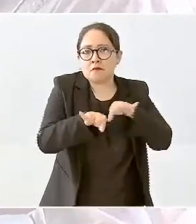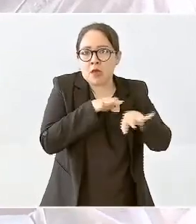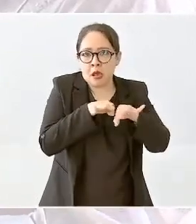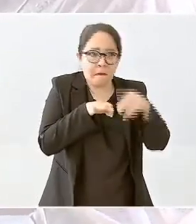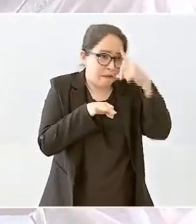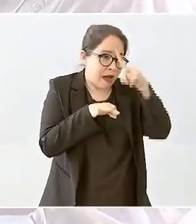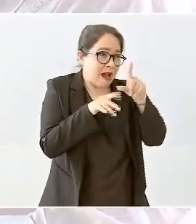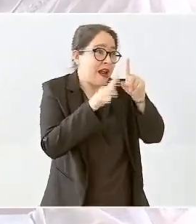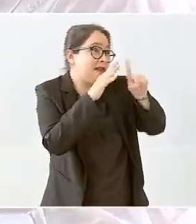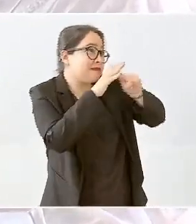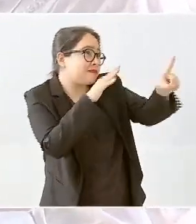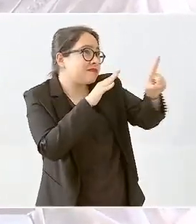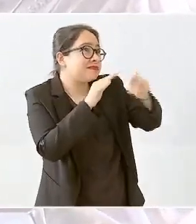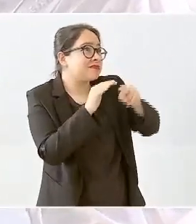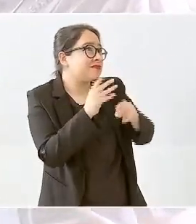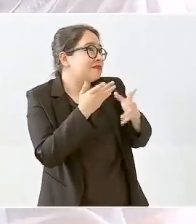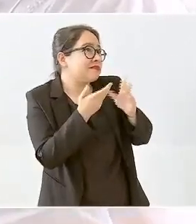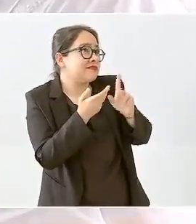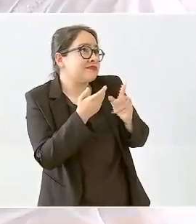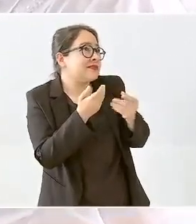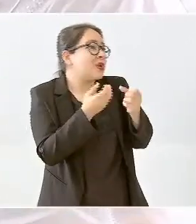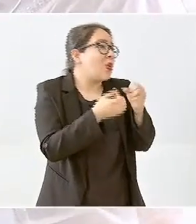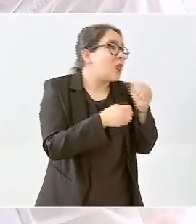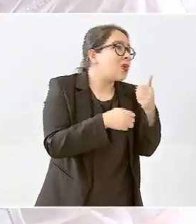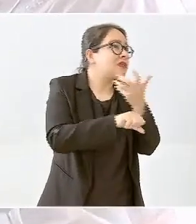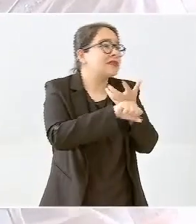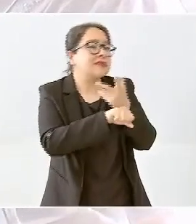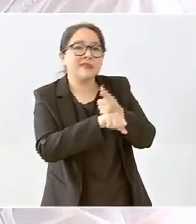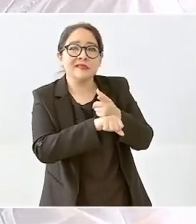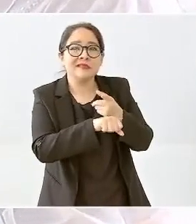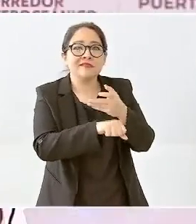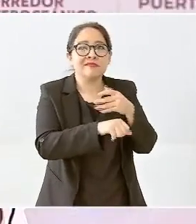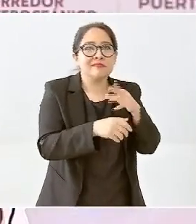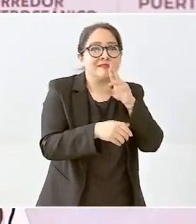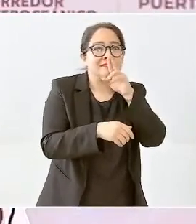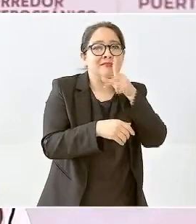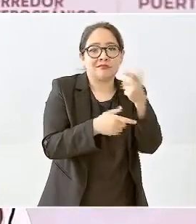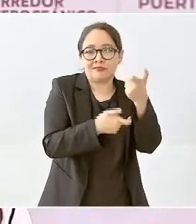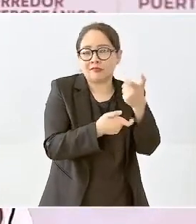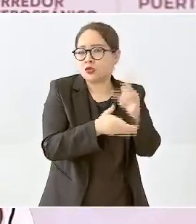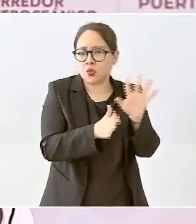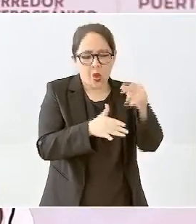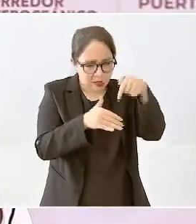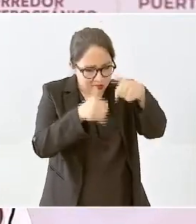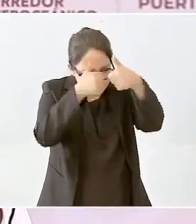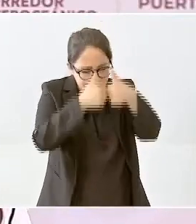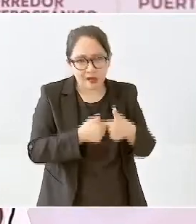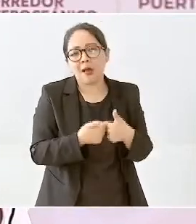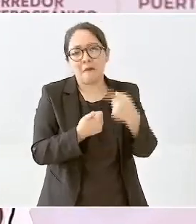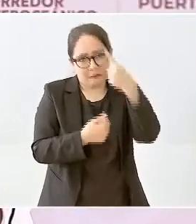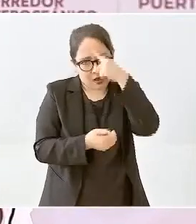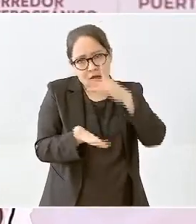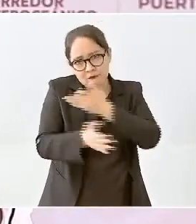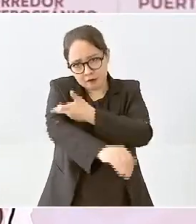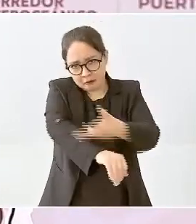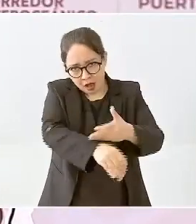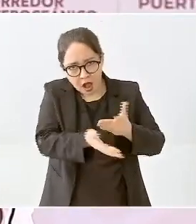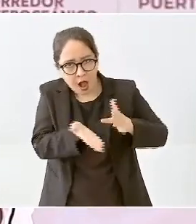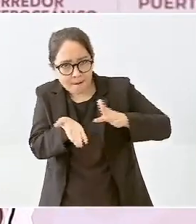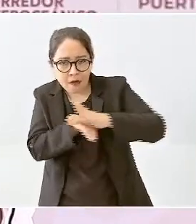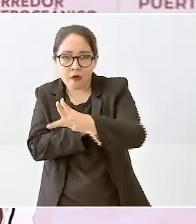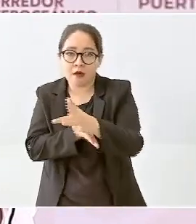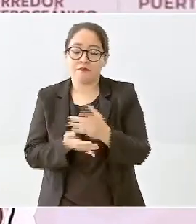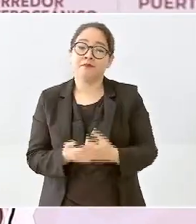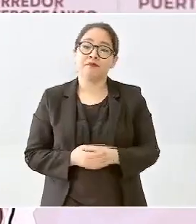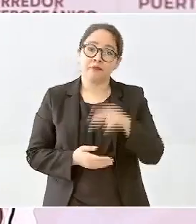y no emigrar al norte para buscar el sustento de sus familias. En la cuarta transformación, las promesas